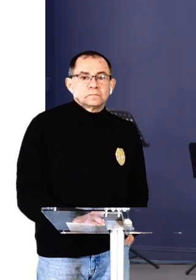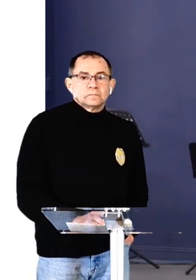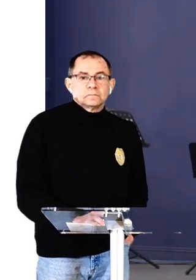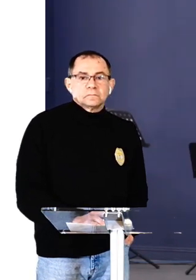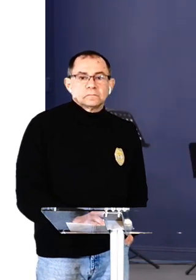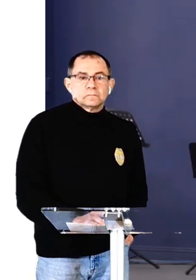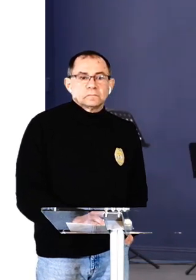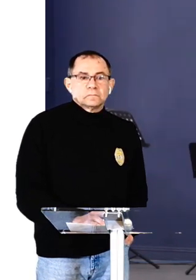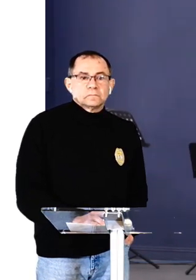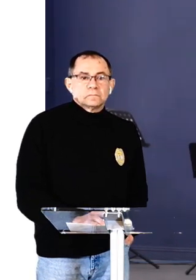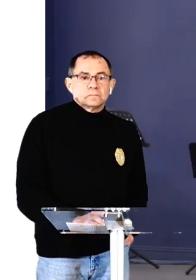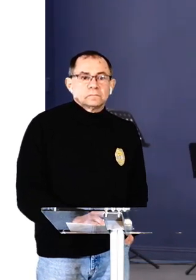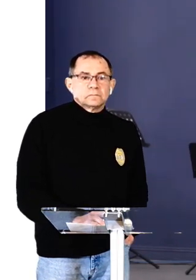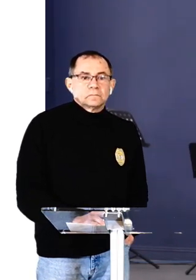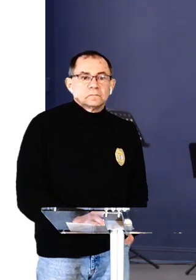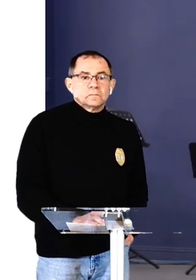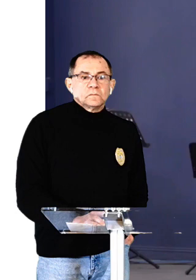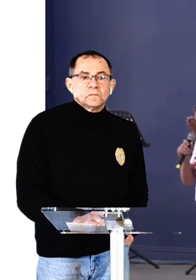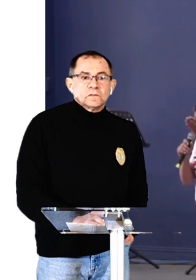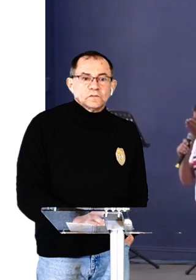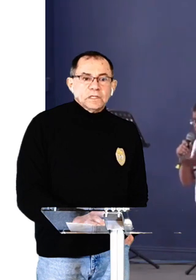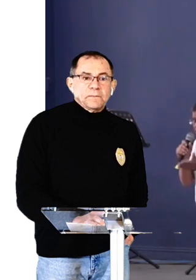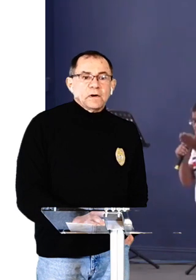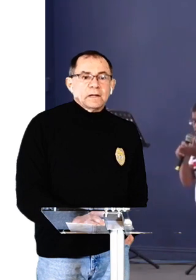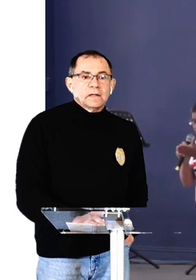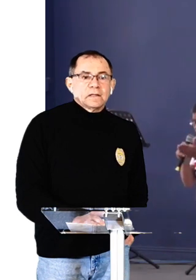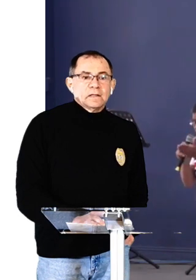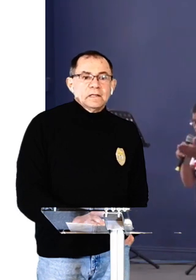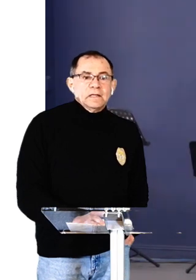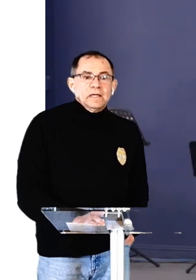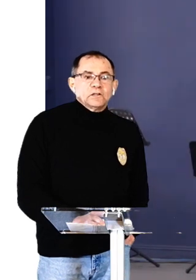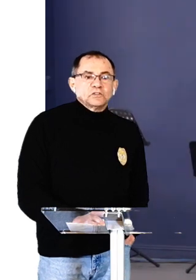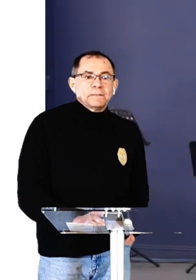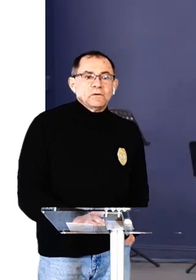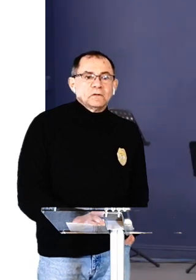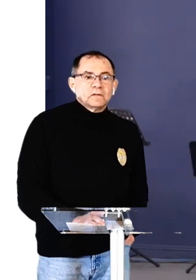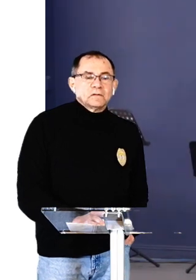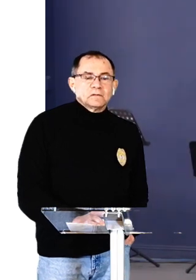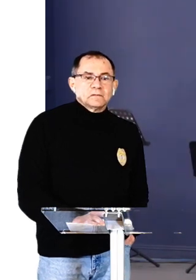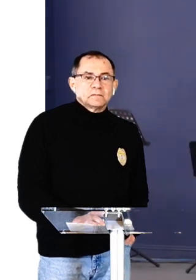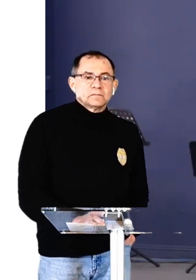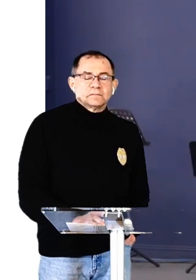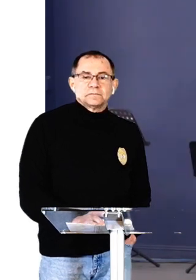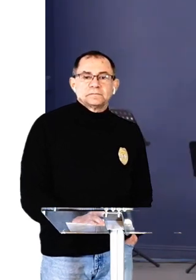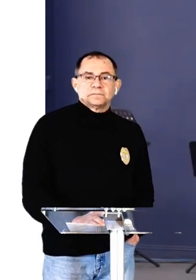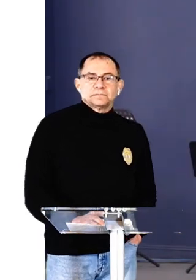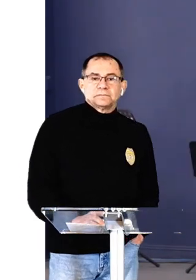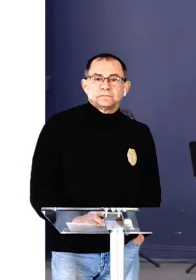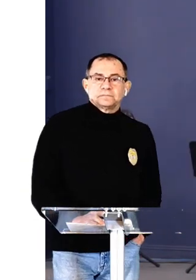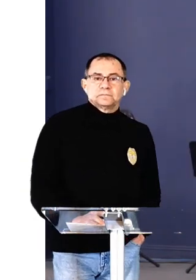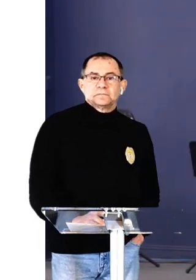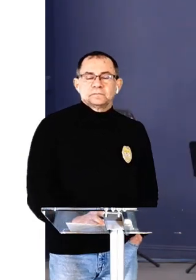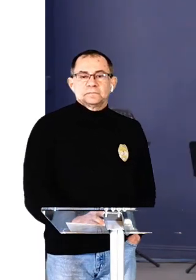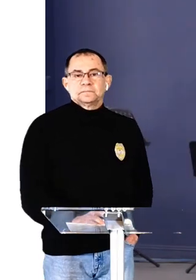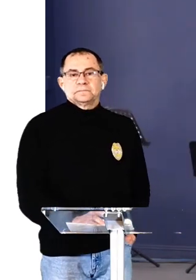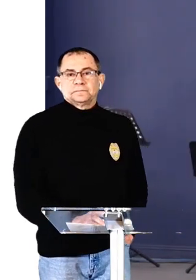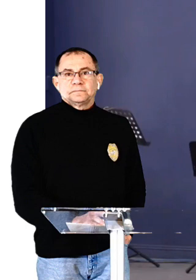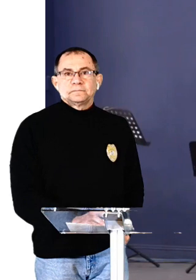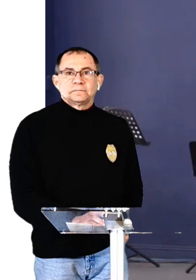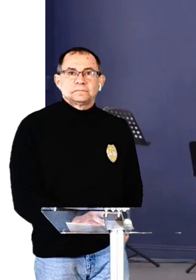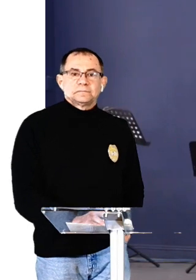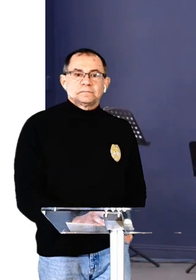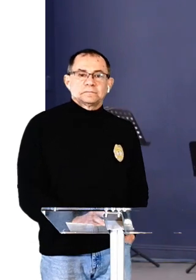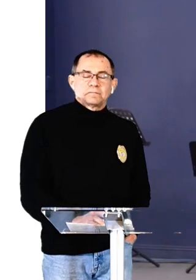Jehová Tisiqueno es el juez. ¿Sabes qué? Restituya. Entonces, hermano. Que dice que seguro tienen sueño o que